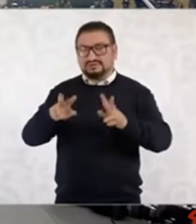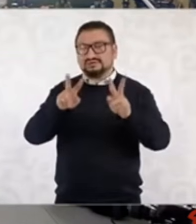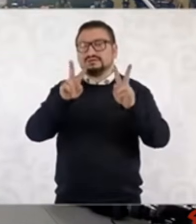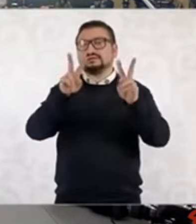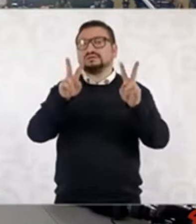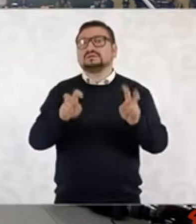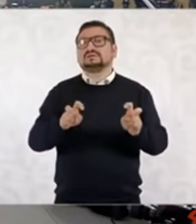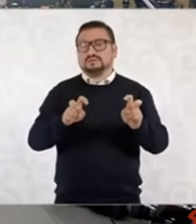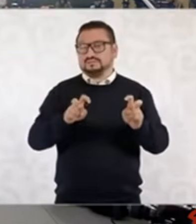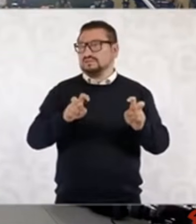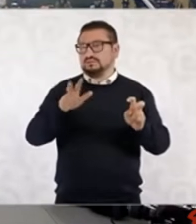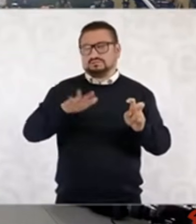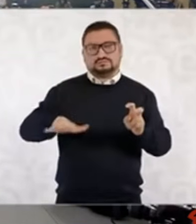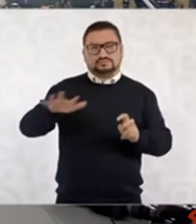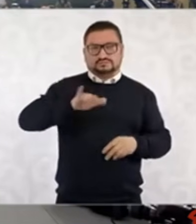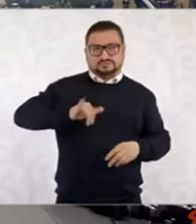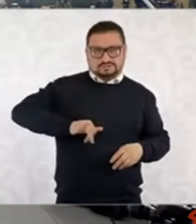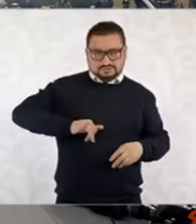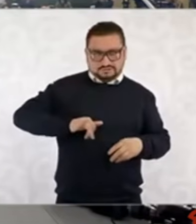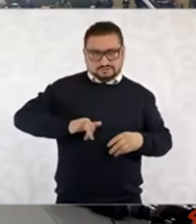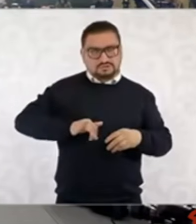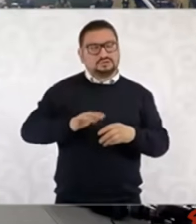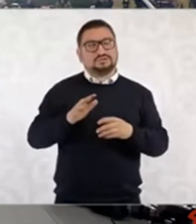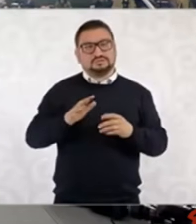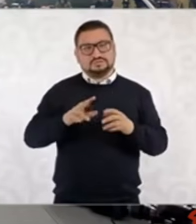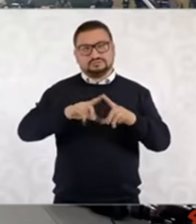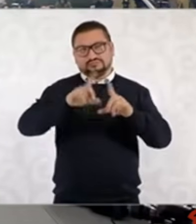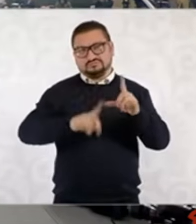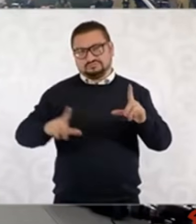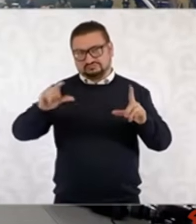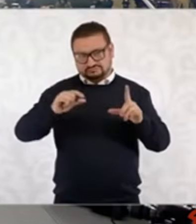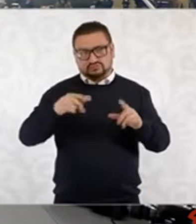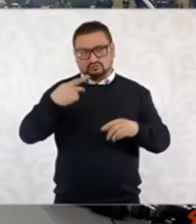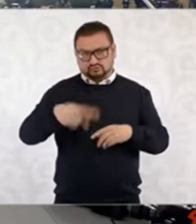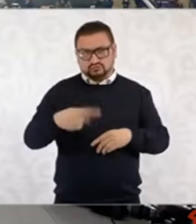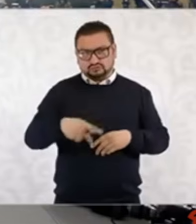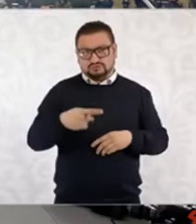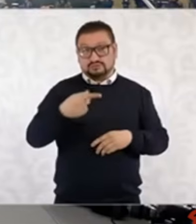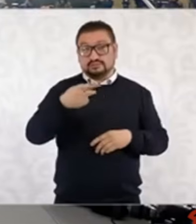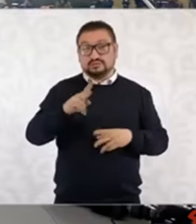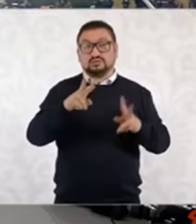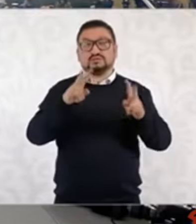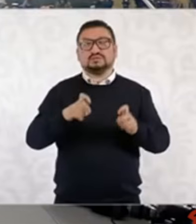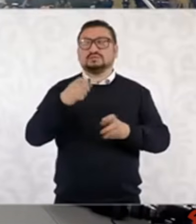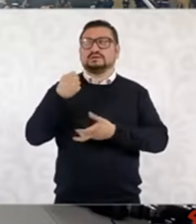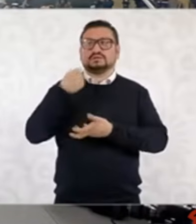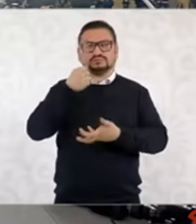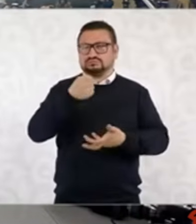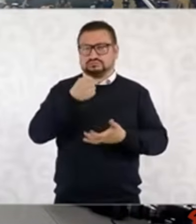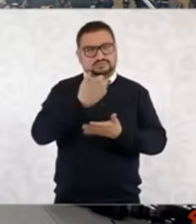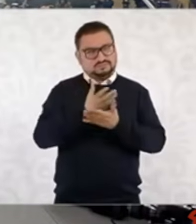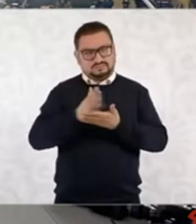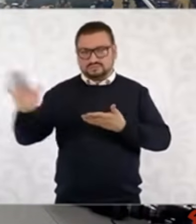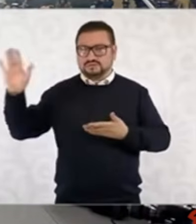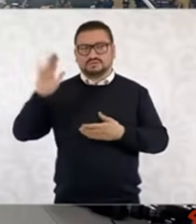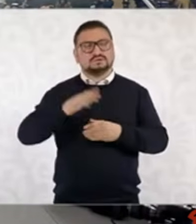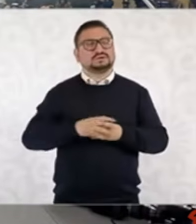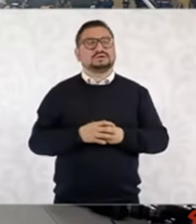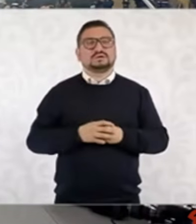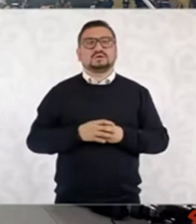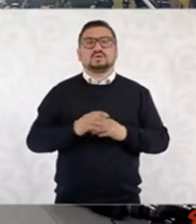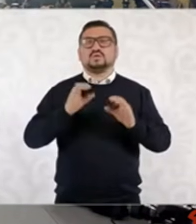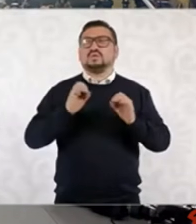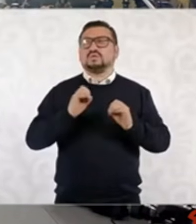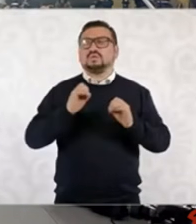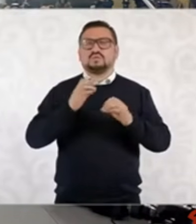sean de interés público, de la cosa pública, de la República, excepto el presupuesto, excepto algunas